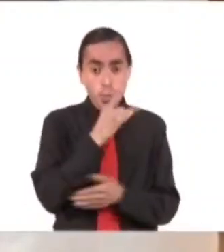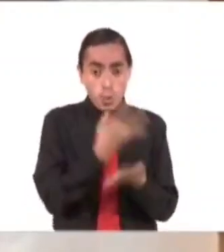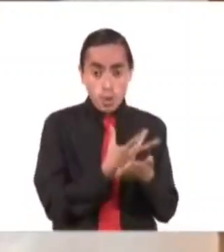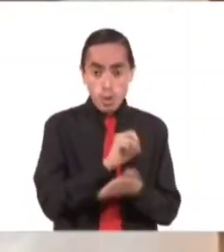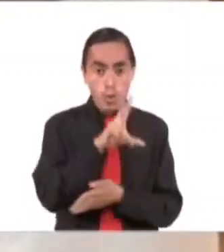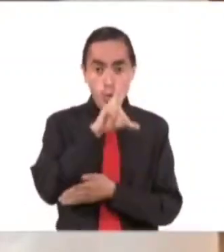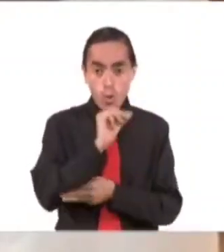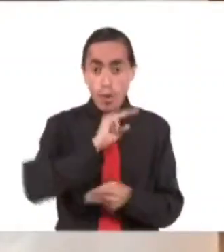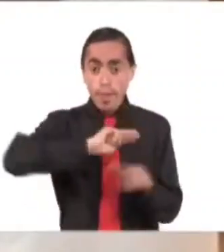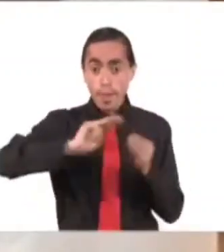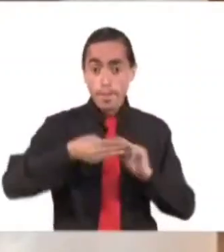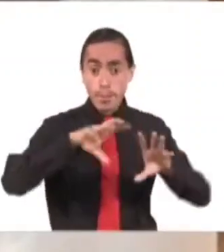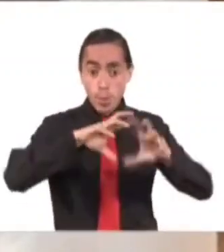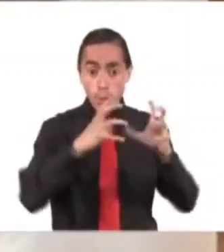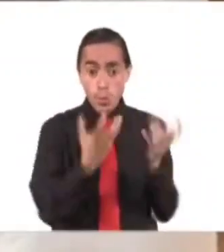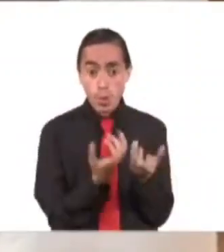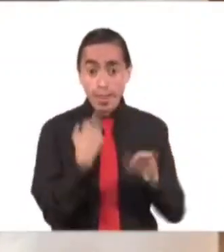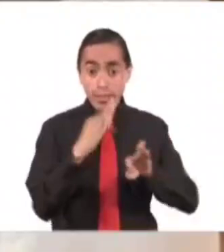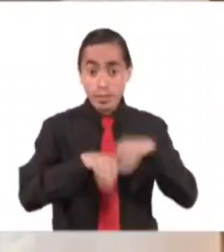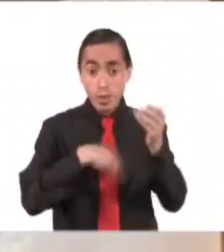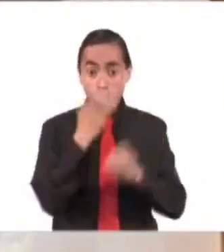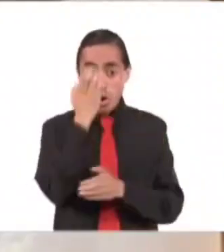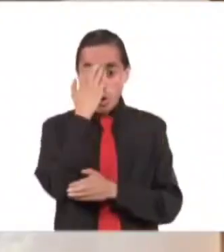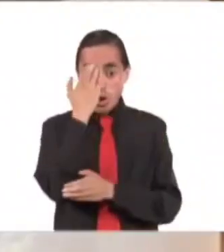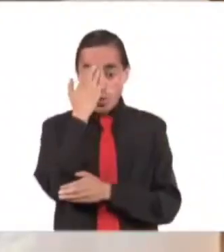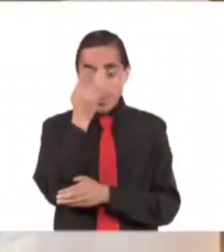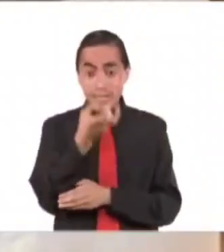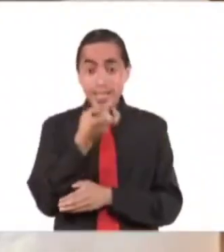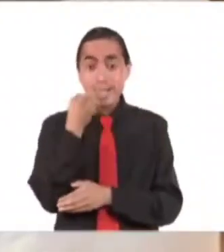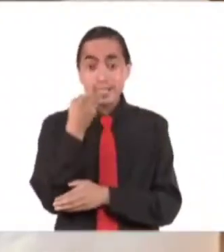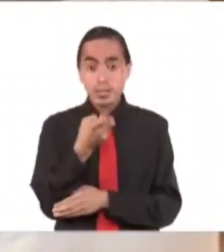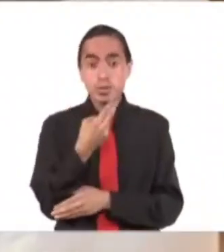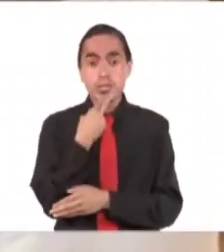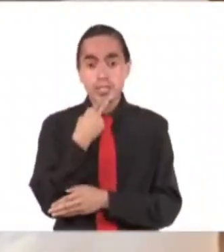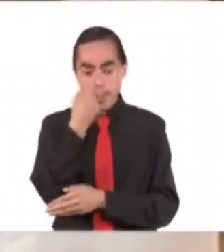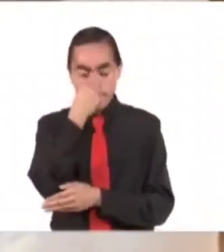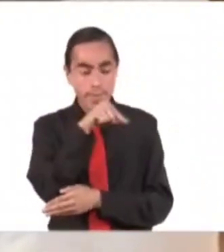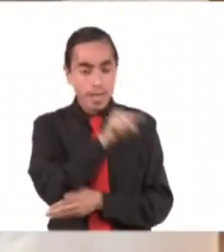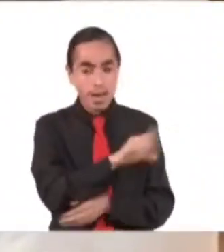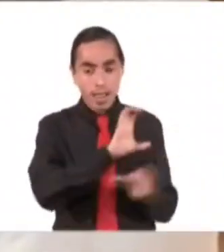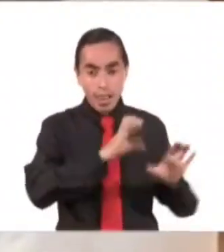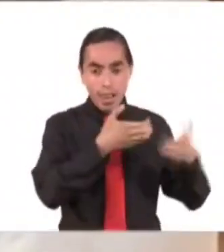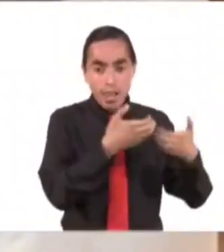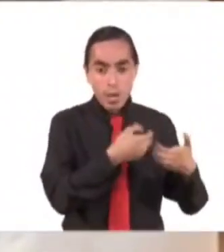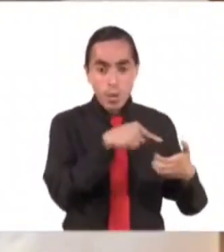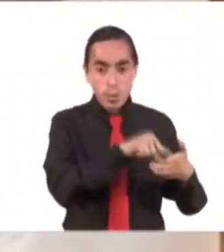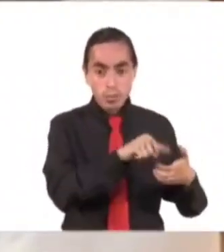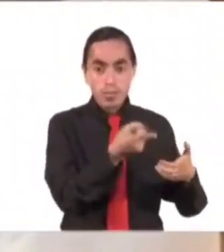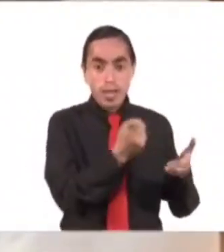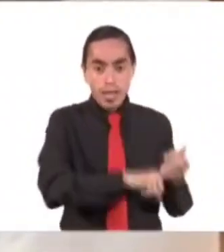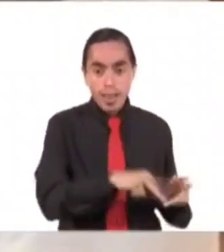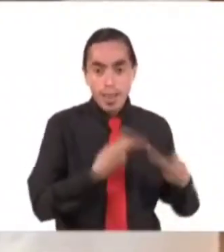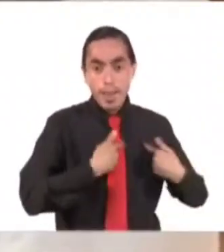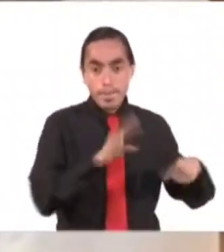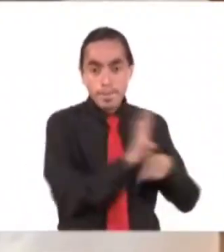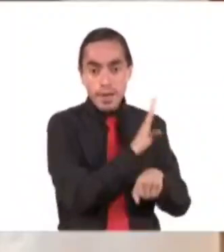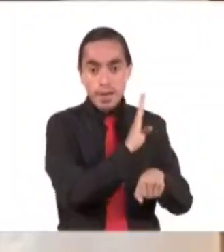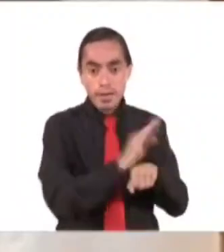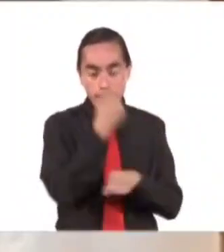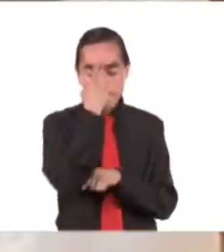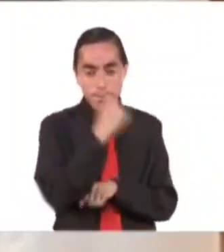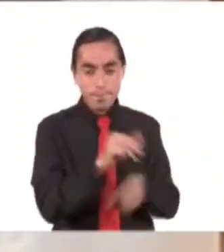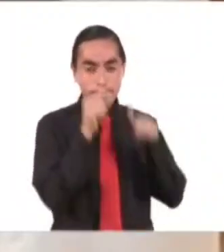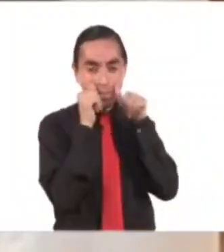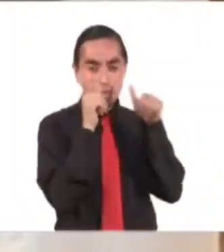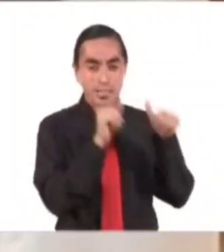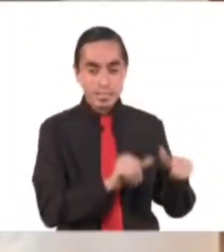mundo, que ese conocimiento esté al servicio de las comunidades, al servicio de la gente, al servicio de la atención de